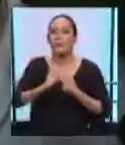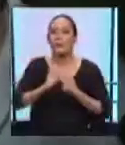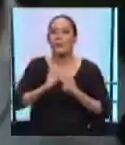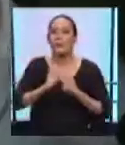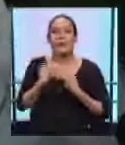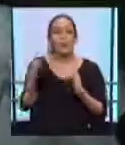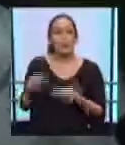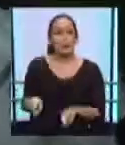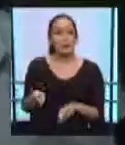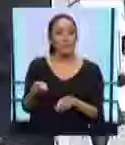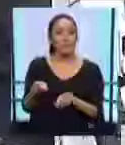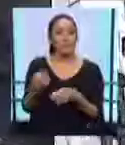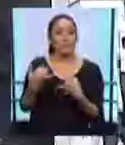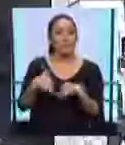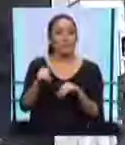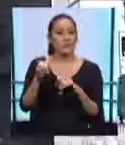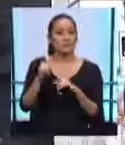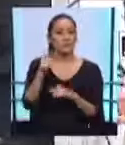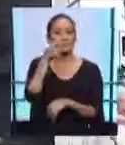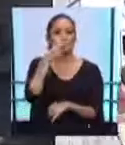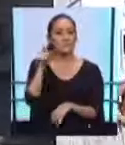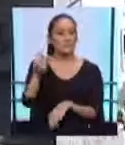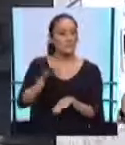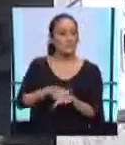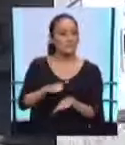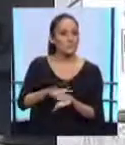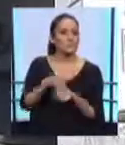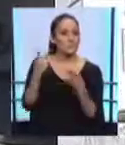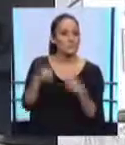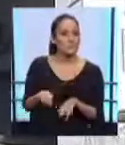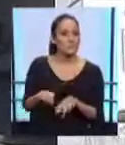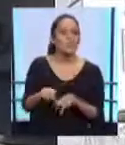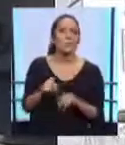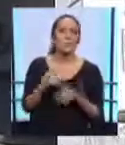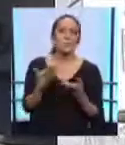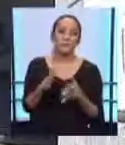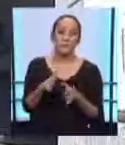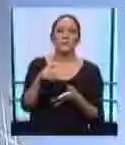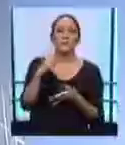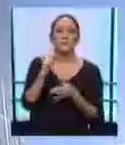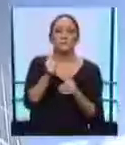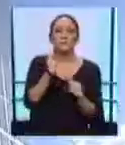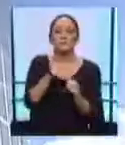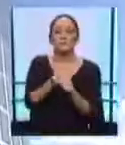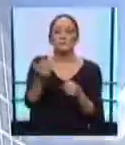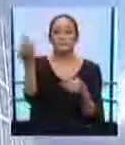aún se mantiene en contra de Bucaram, pero también está cerca de la prescripción.